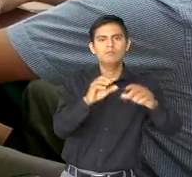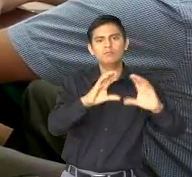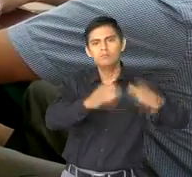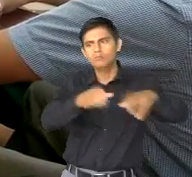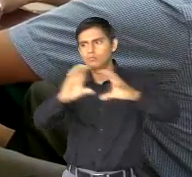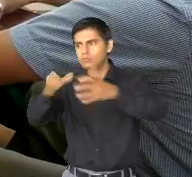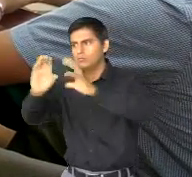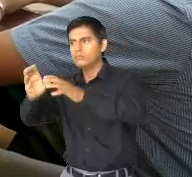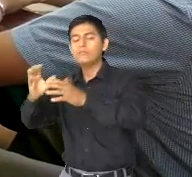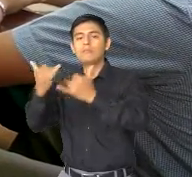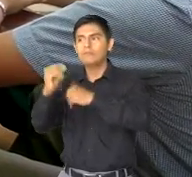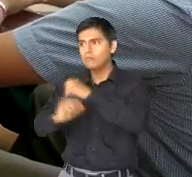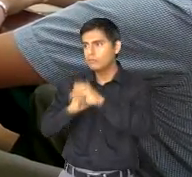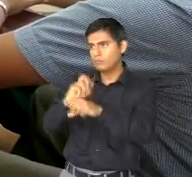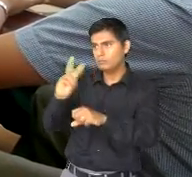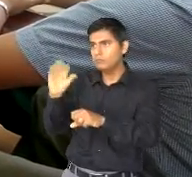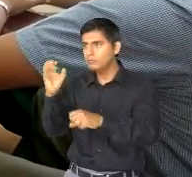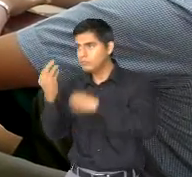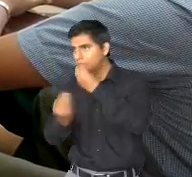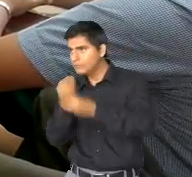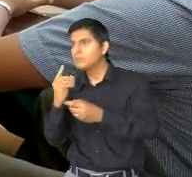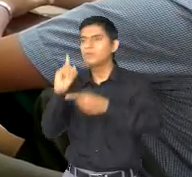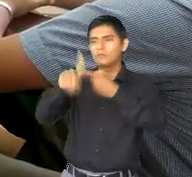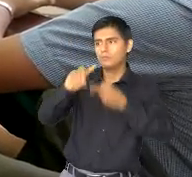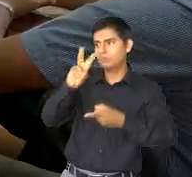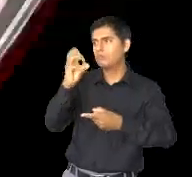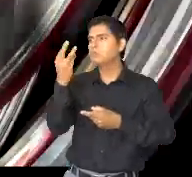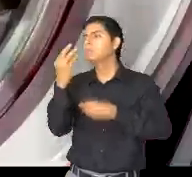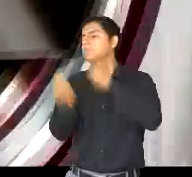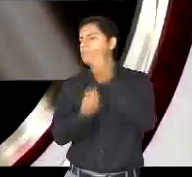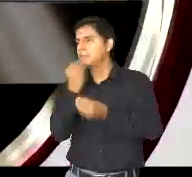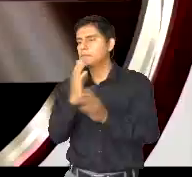en el 2015 y estableció una planificación para este nuevo año.